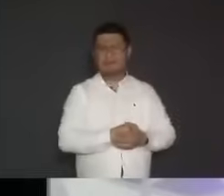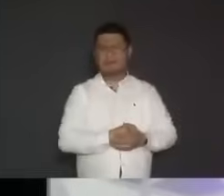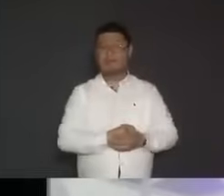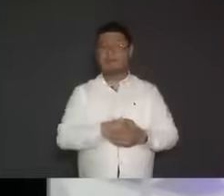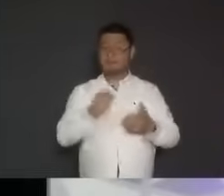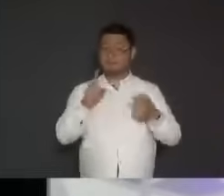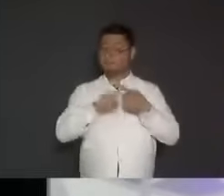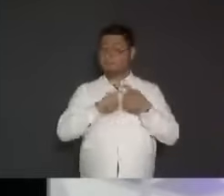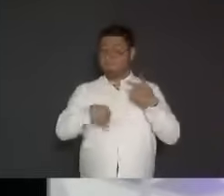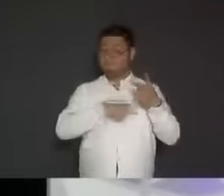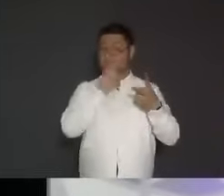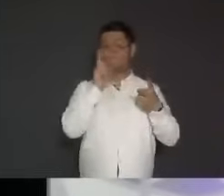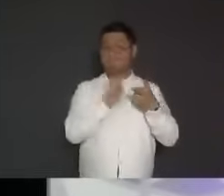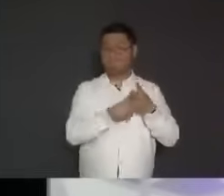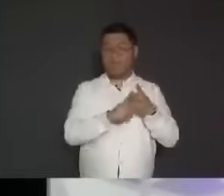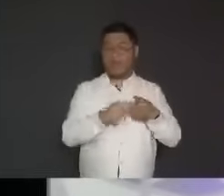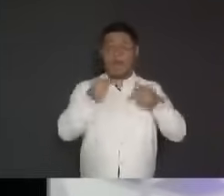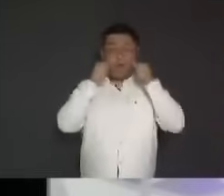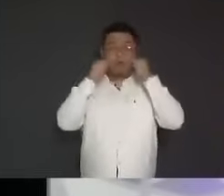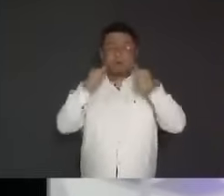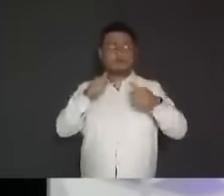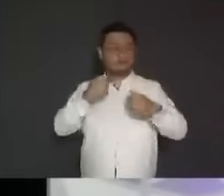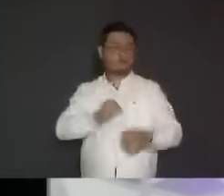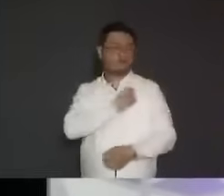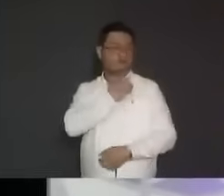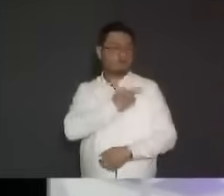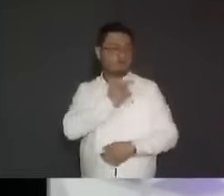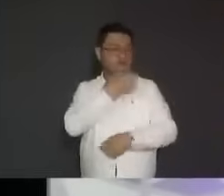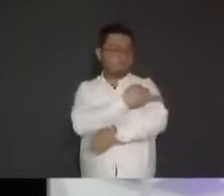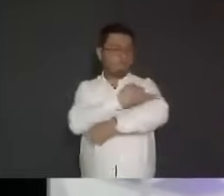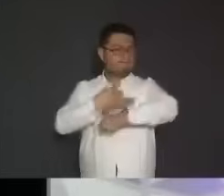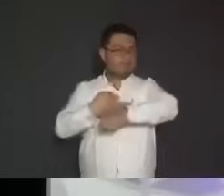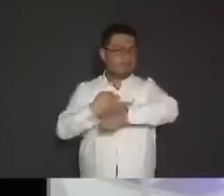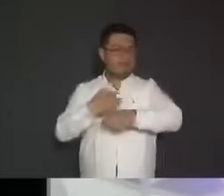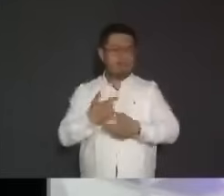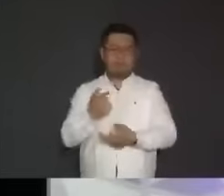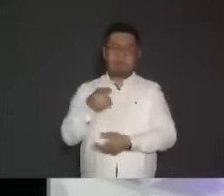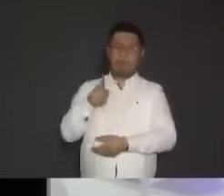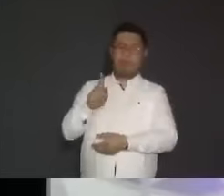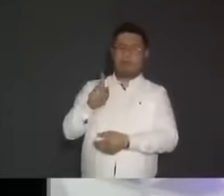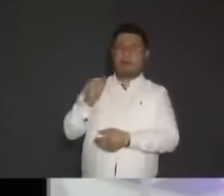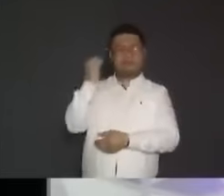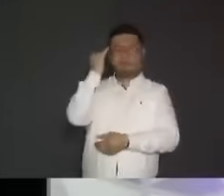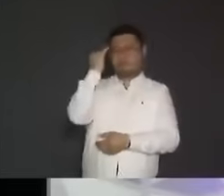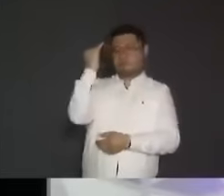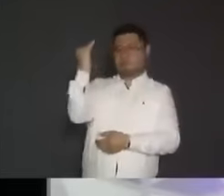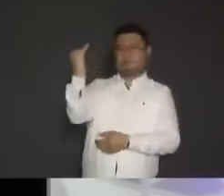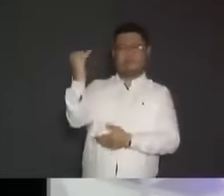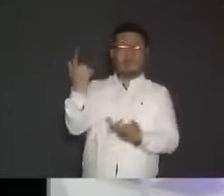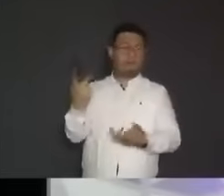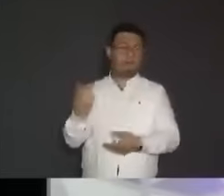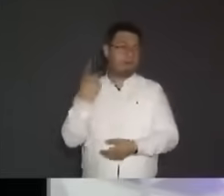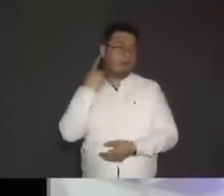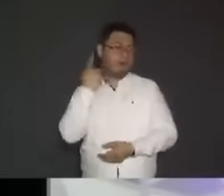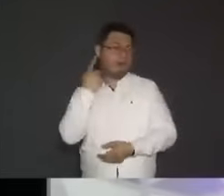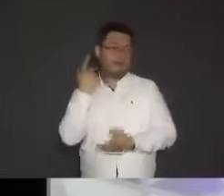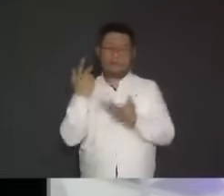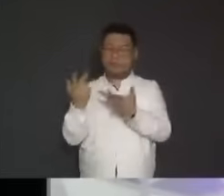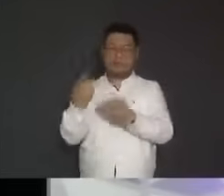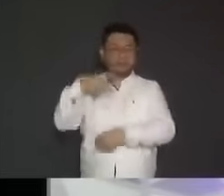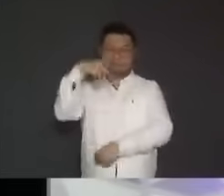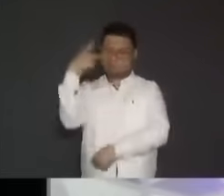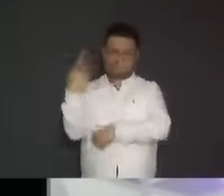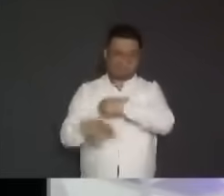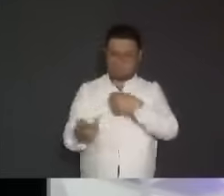tienen garantizada la salud de su familia, por eso hablan desde la frialdad, desde la lejanía. La política pública es en femenino,